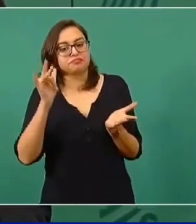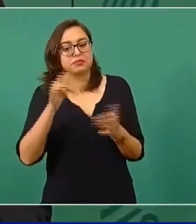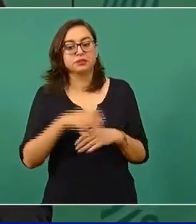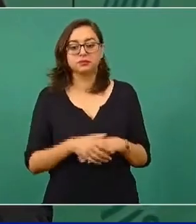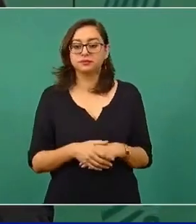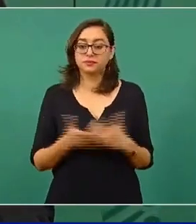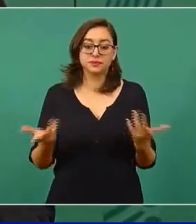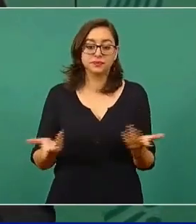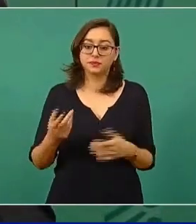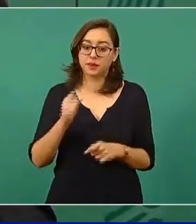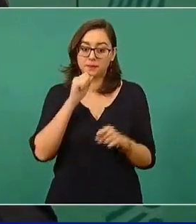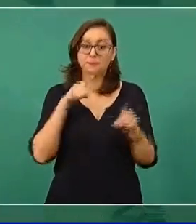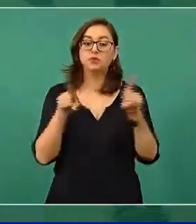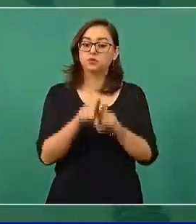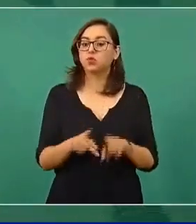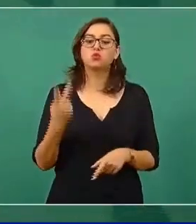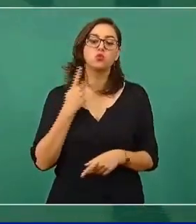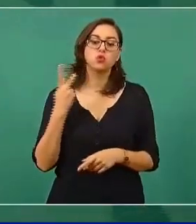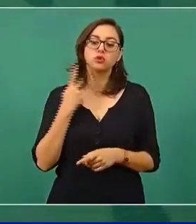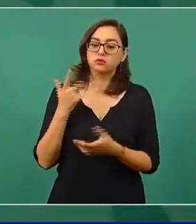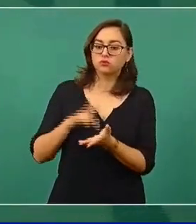nuestro apoyo político,